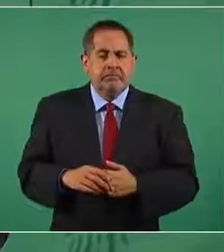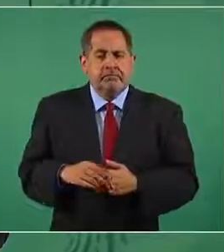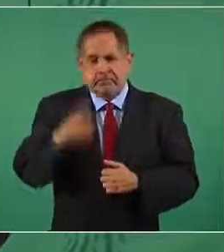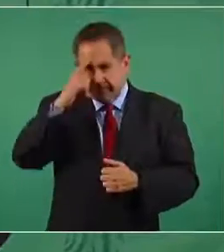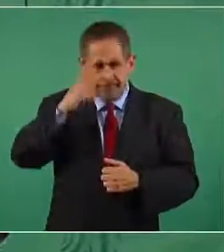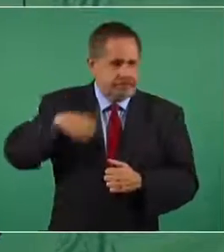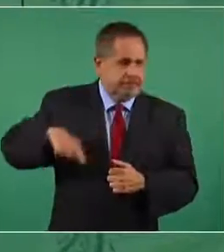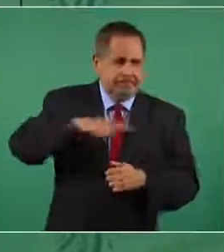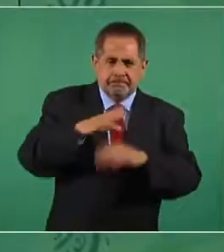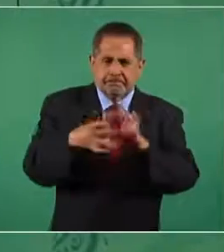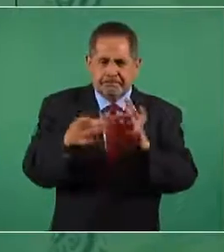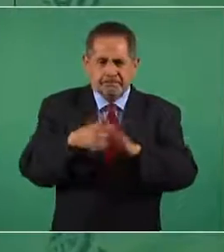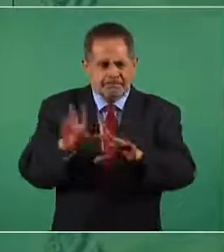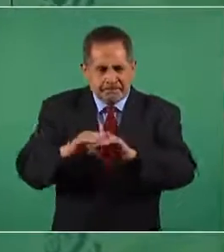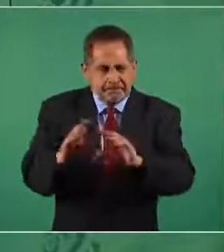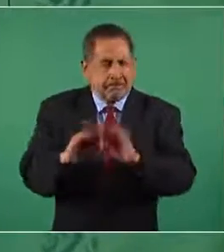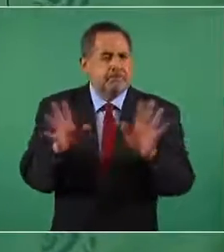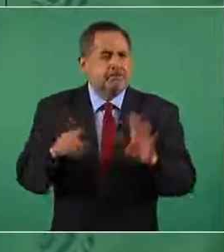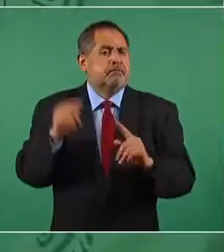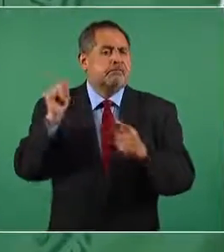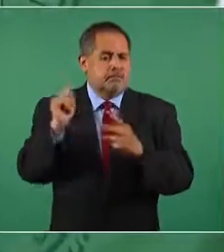a detalle